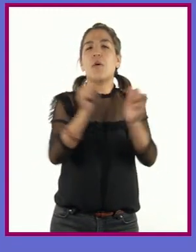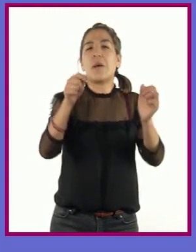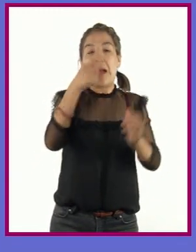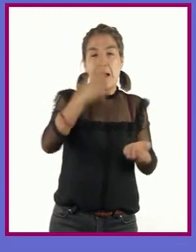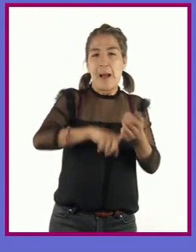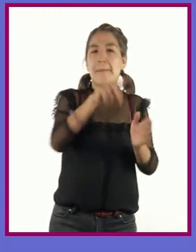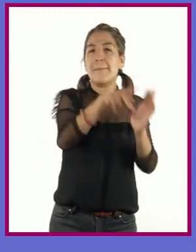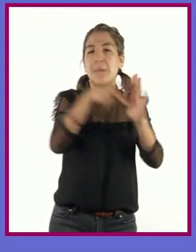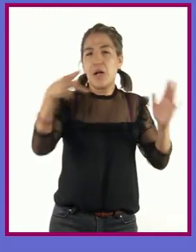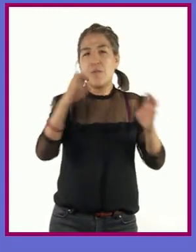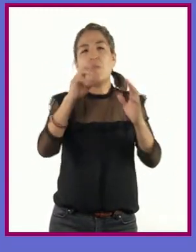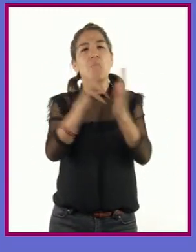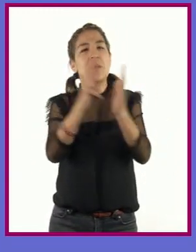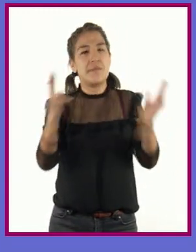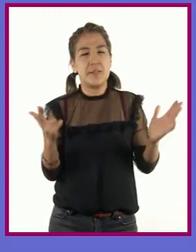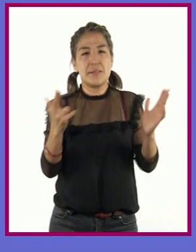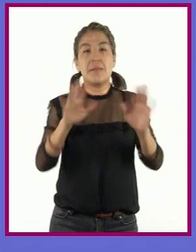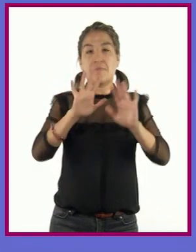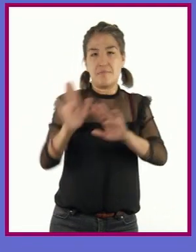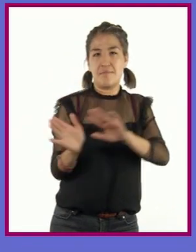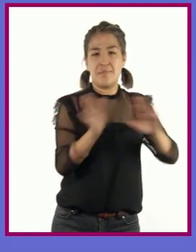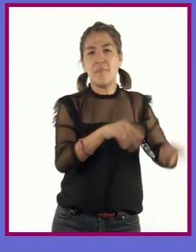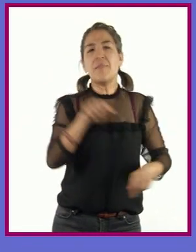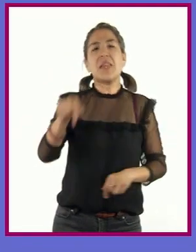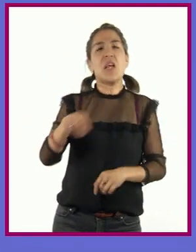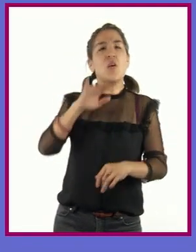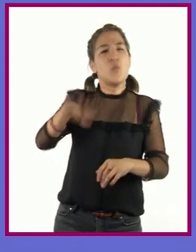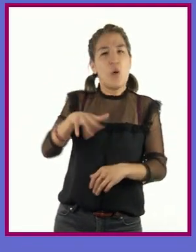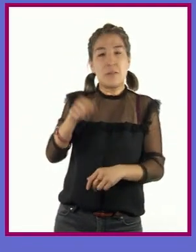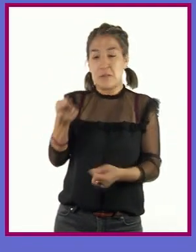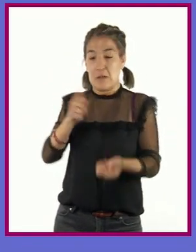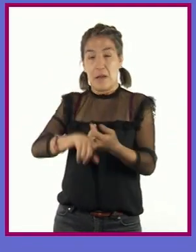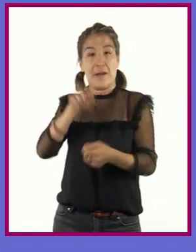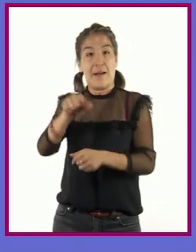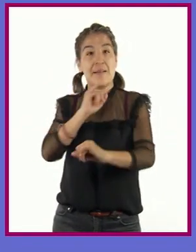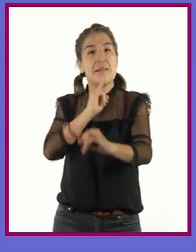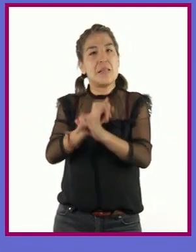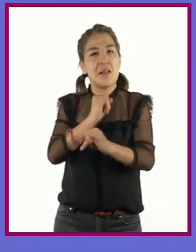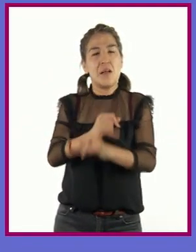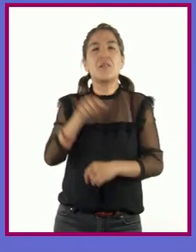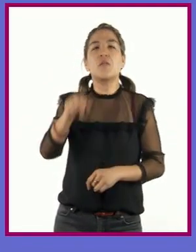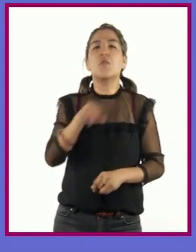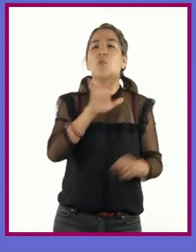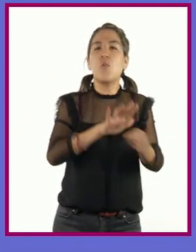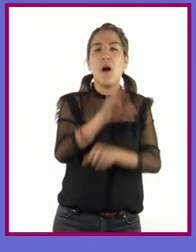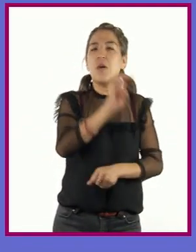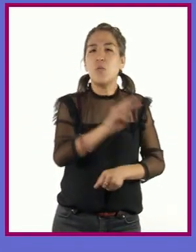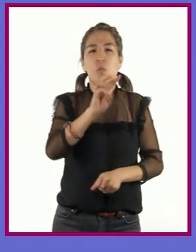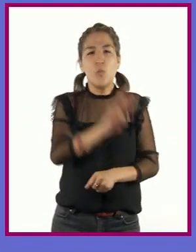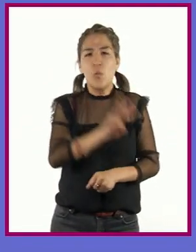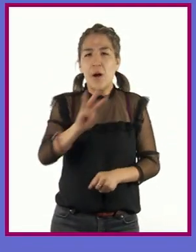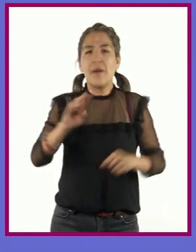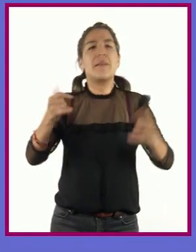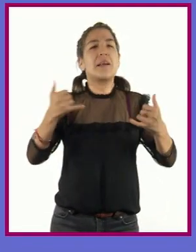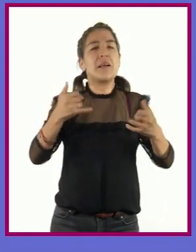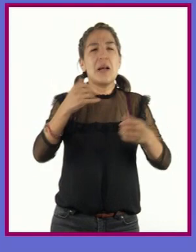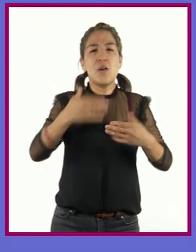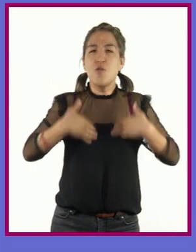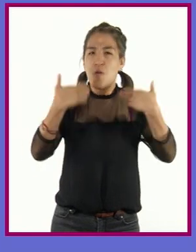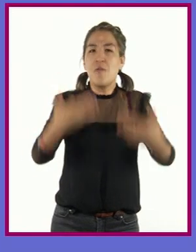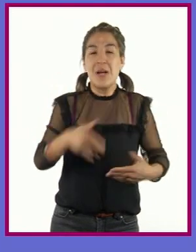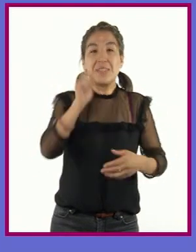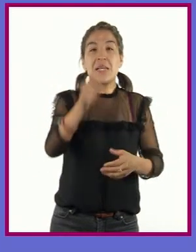revistas. En cambio, si vamos a buscar la información en internet, las fuentes más confiables podrían ser las que lleven una